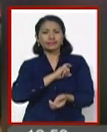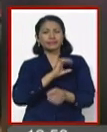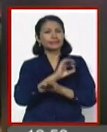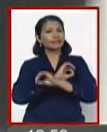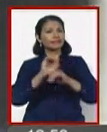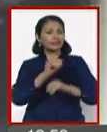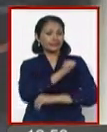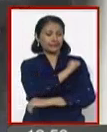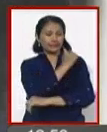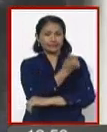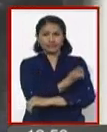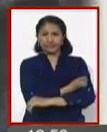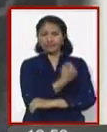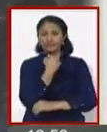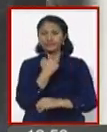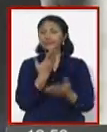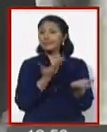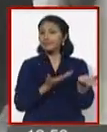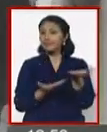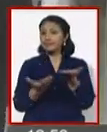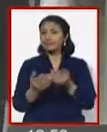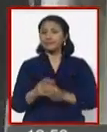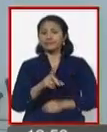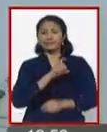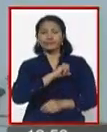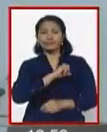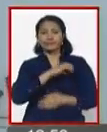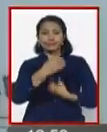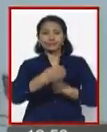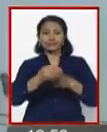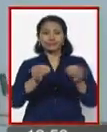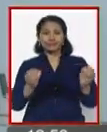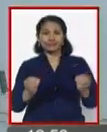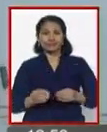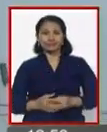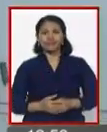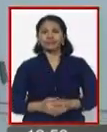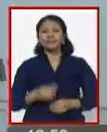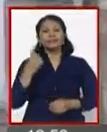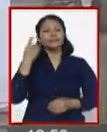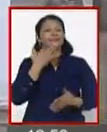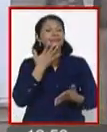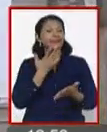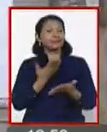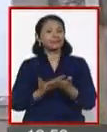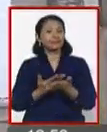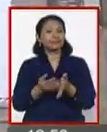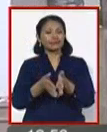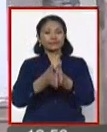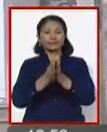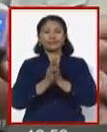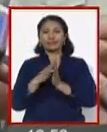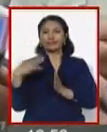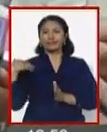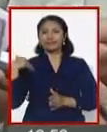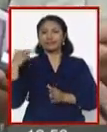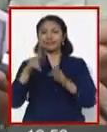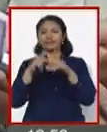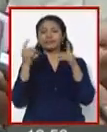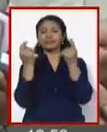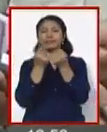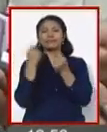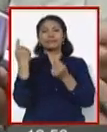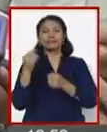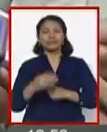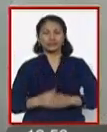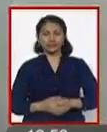policial. Autoridades ediles se constituyeron hasta el Comando Departamental de la Policía para plantear sus demandas al comandante departamental